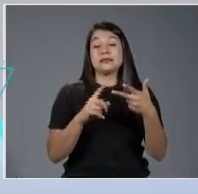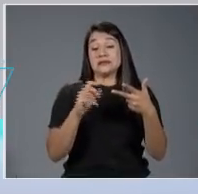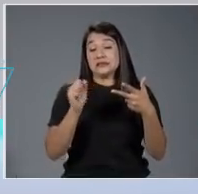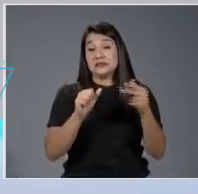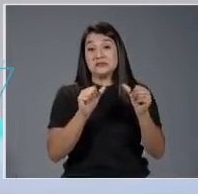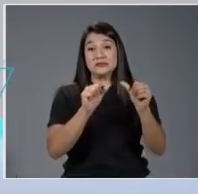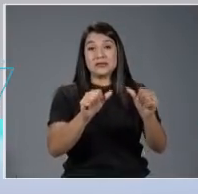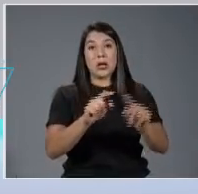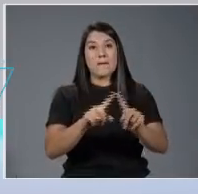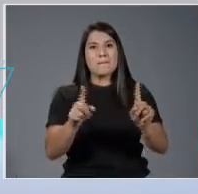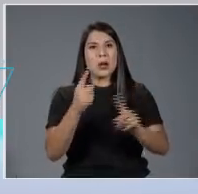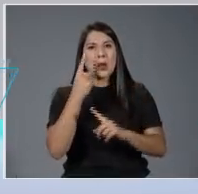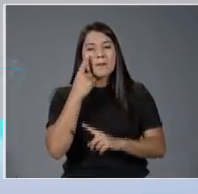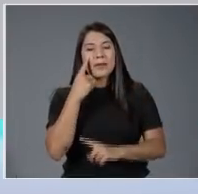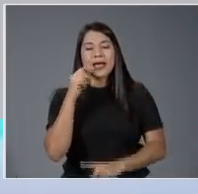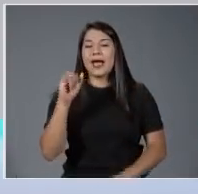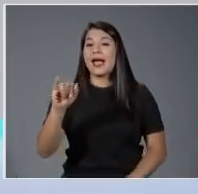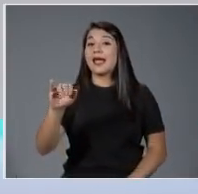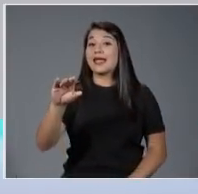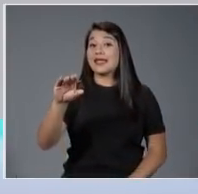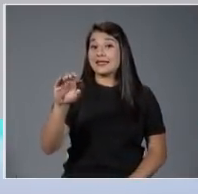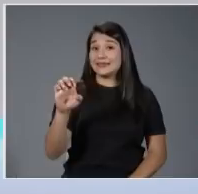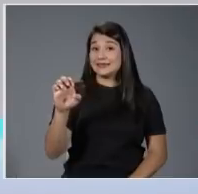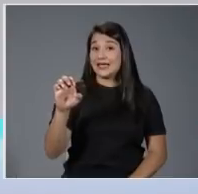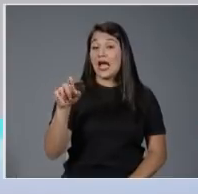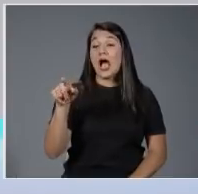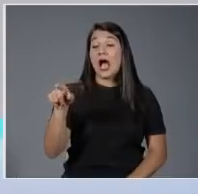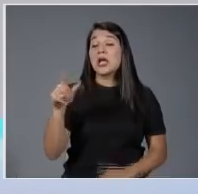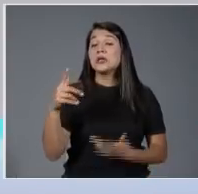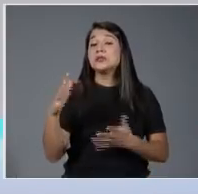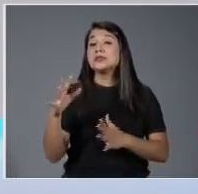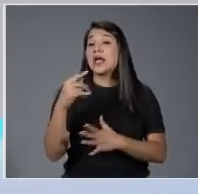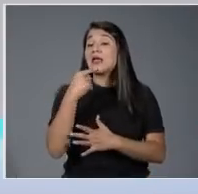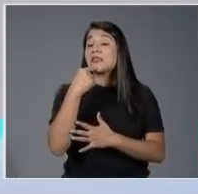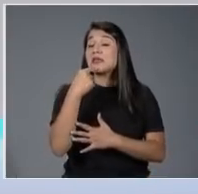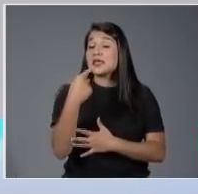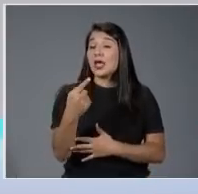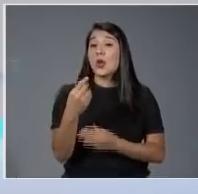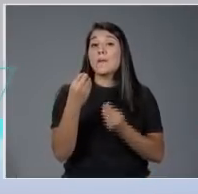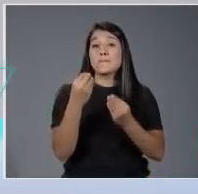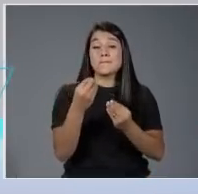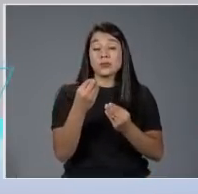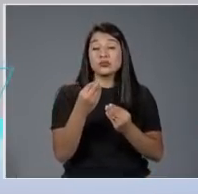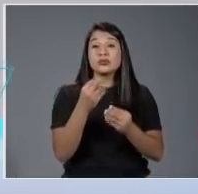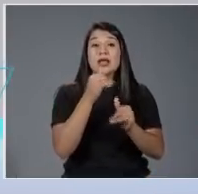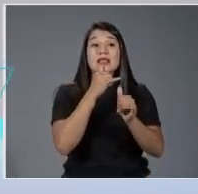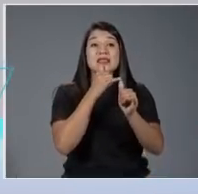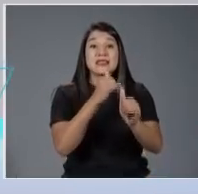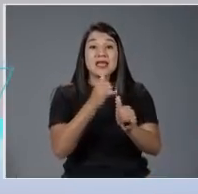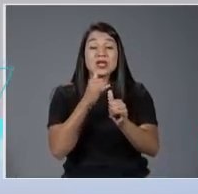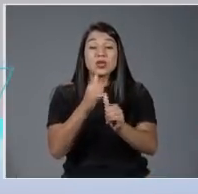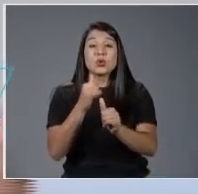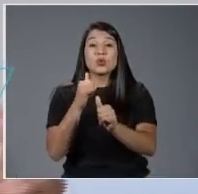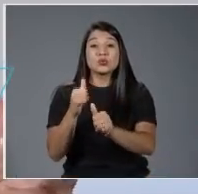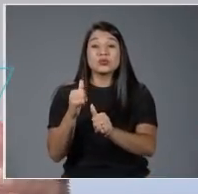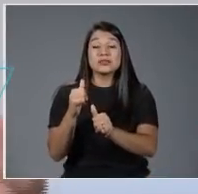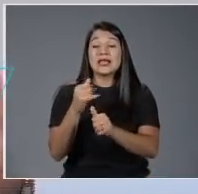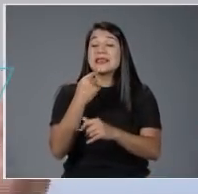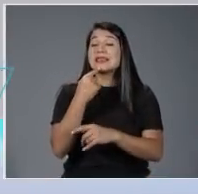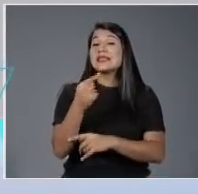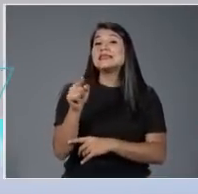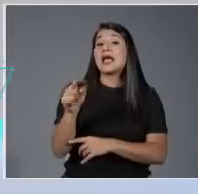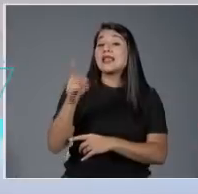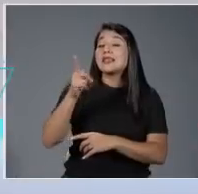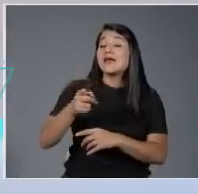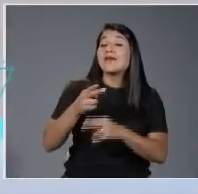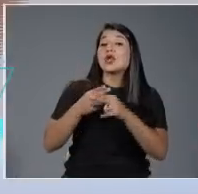mantienen, pero vea usted que en el ICE, donde se ha comentado y hay denuncias de los sectores sindicales, etcétera, que ahí había que nombrar